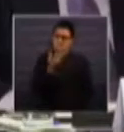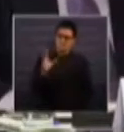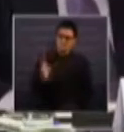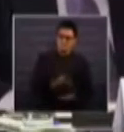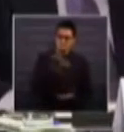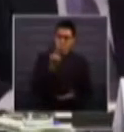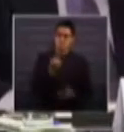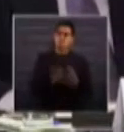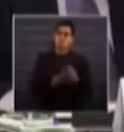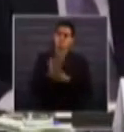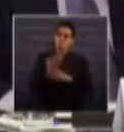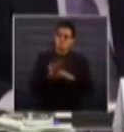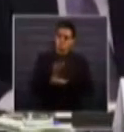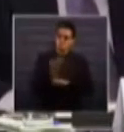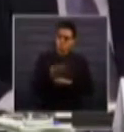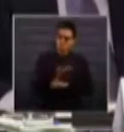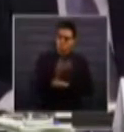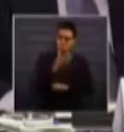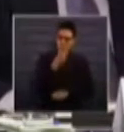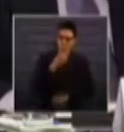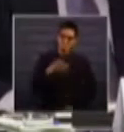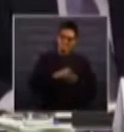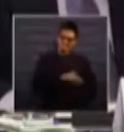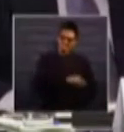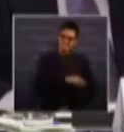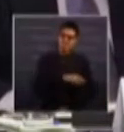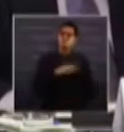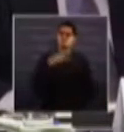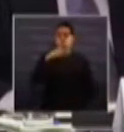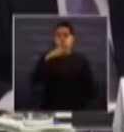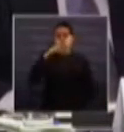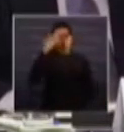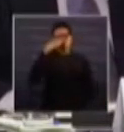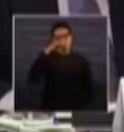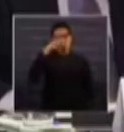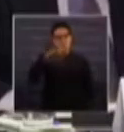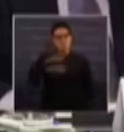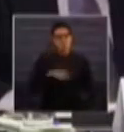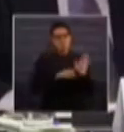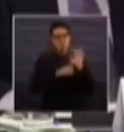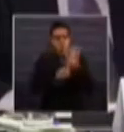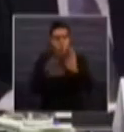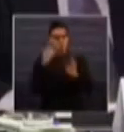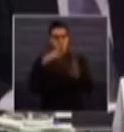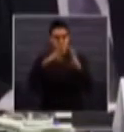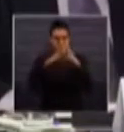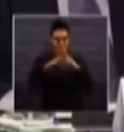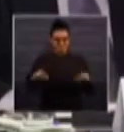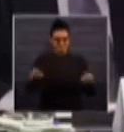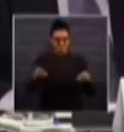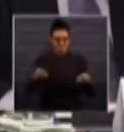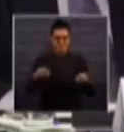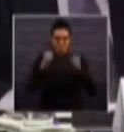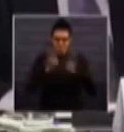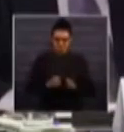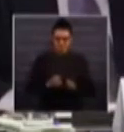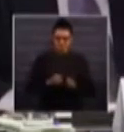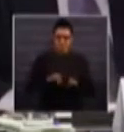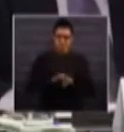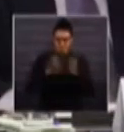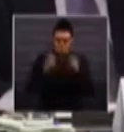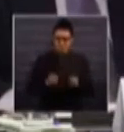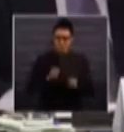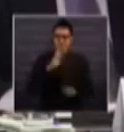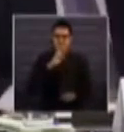importante, usted ha ofrecido su experiencia para resolver el grave problema que tenemos en inseguridad y violencia. Sin